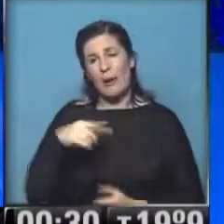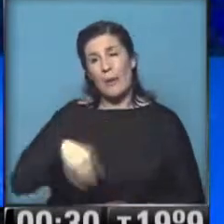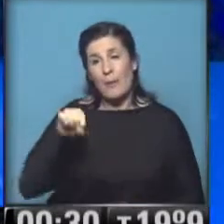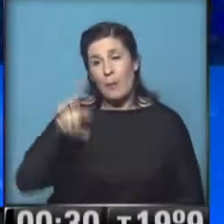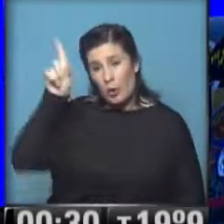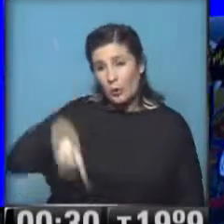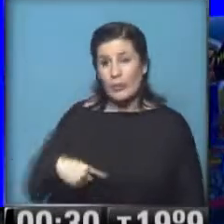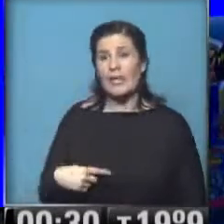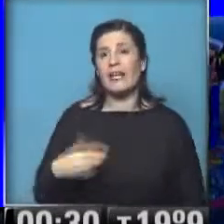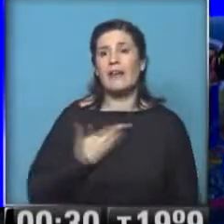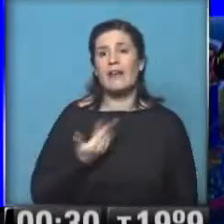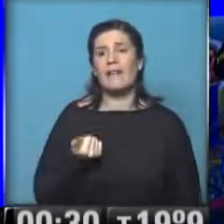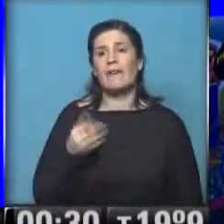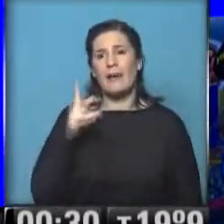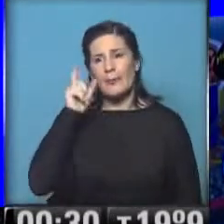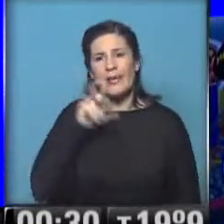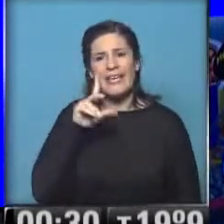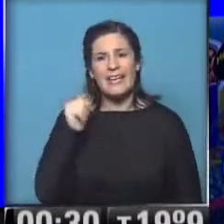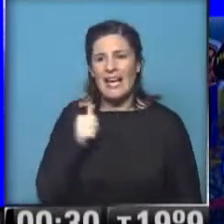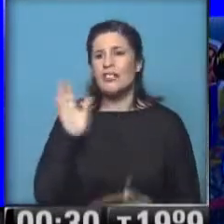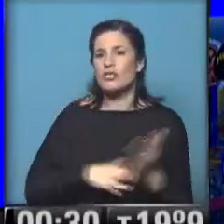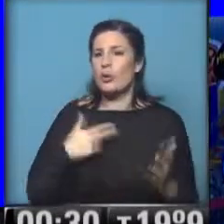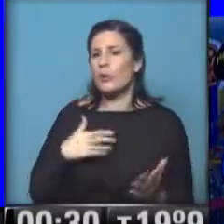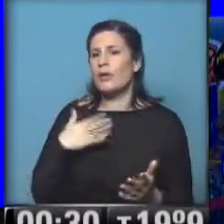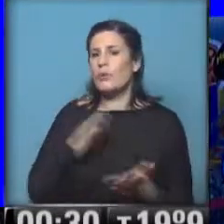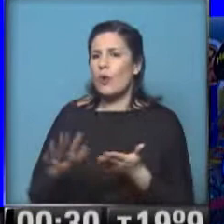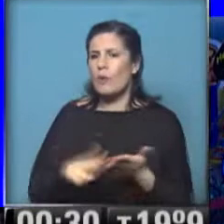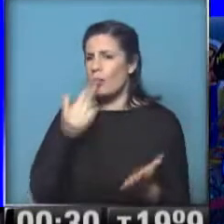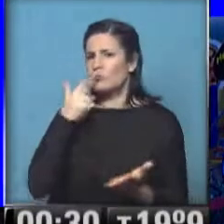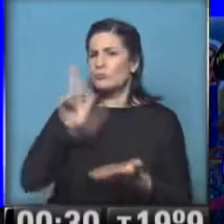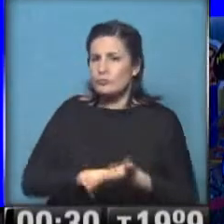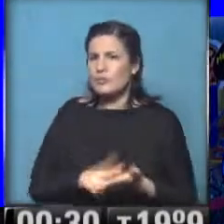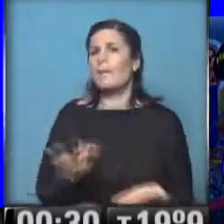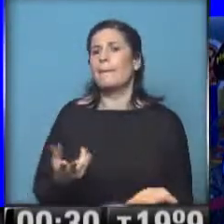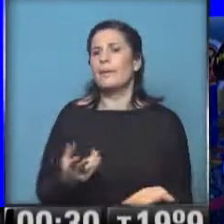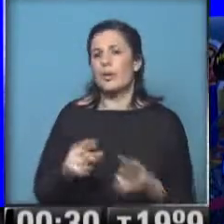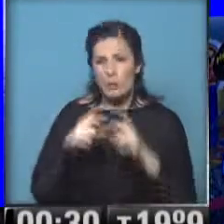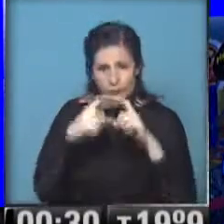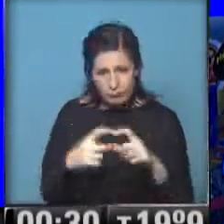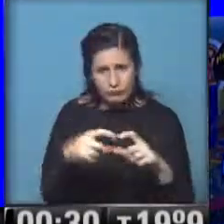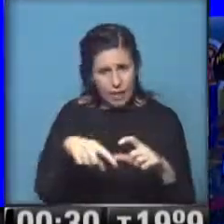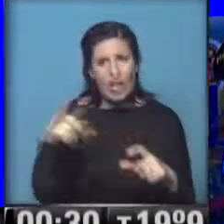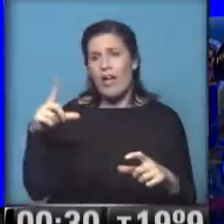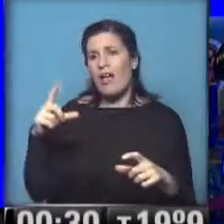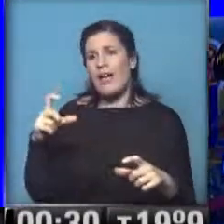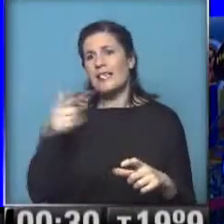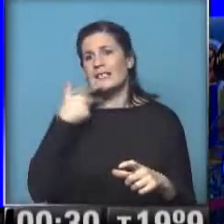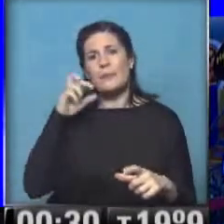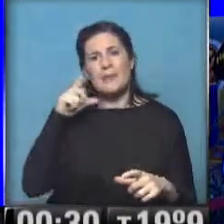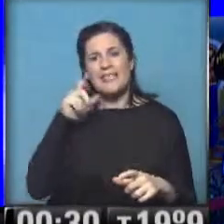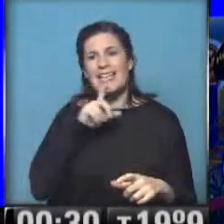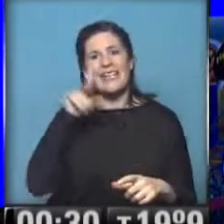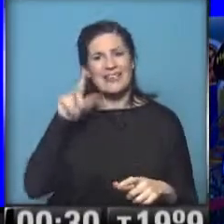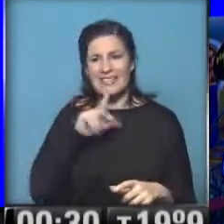Eduardo Fábregas sobre esta estampilla que lanzó el Correo Argentino, motivado por su programa de radio, de